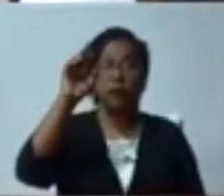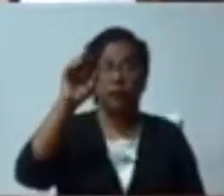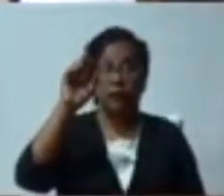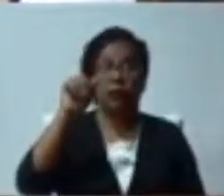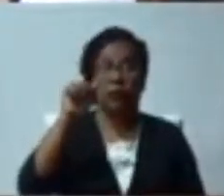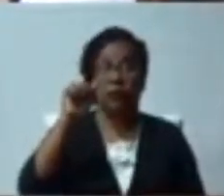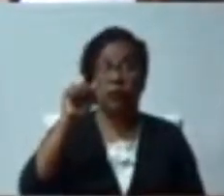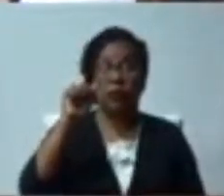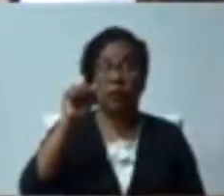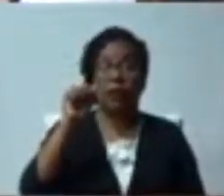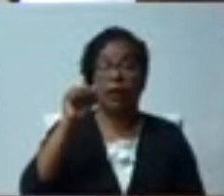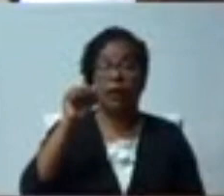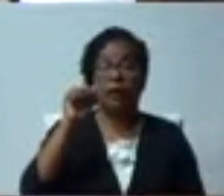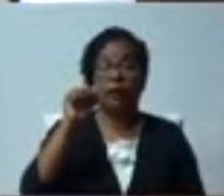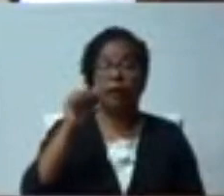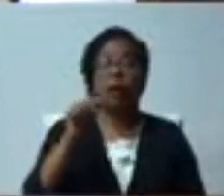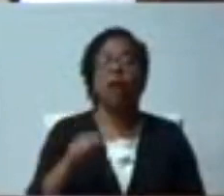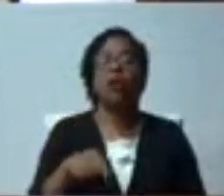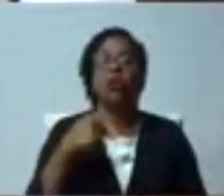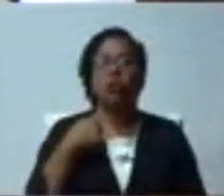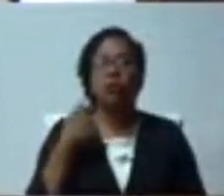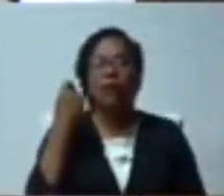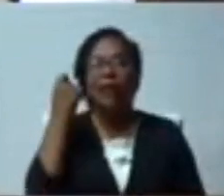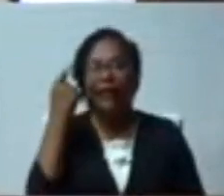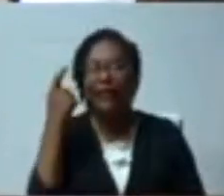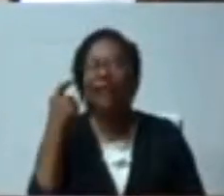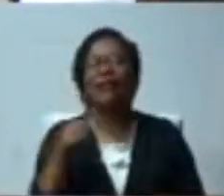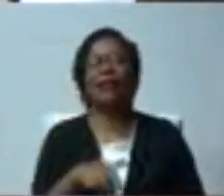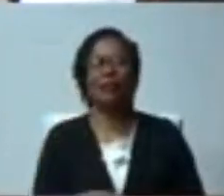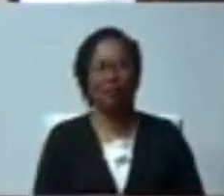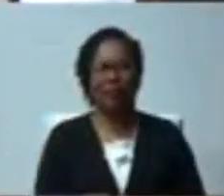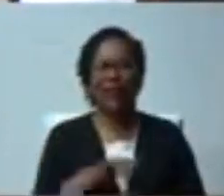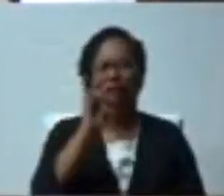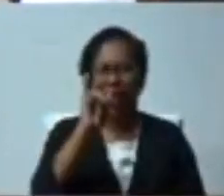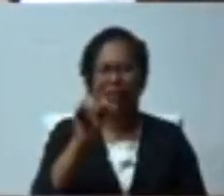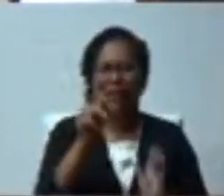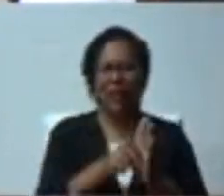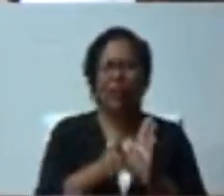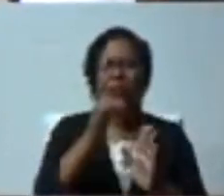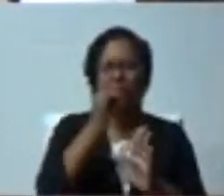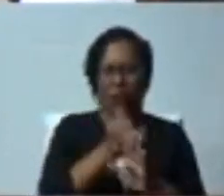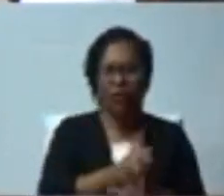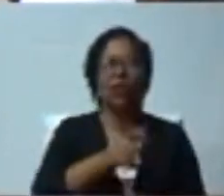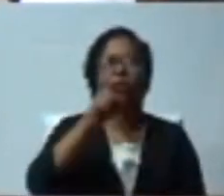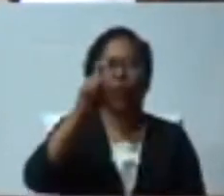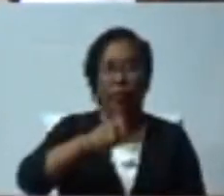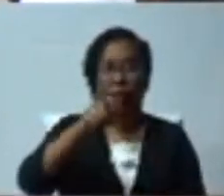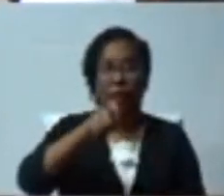ese proyecto tiene que ser mejor formulado, porque como está,